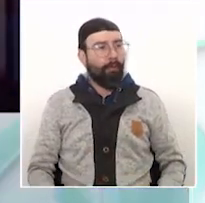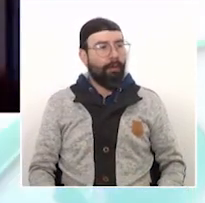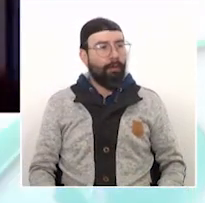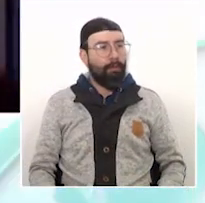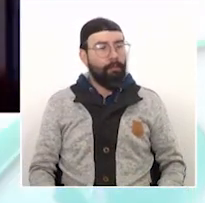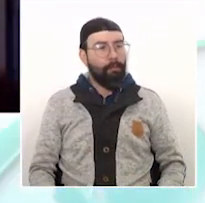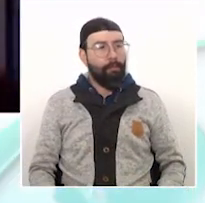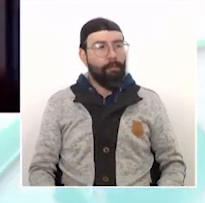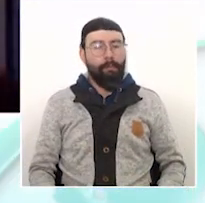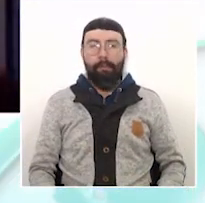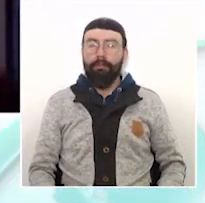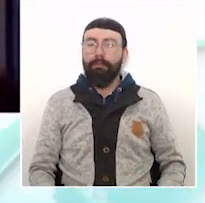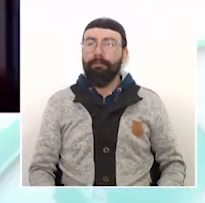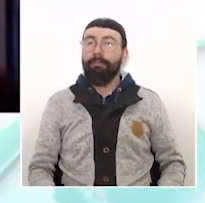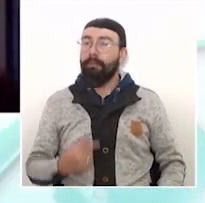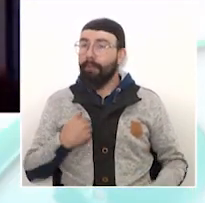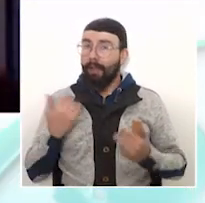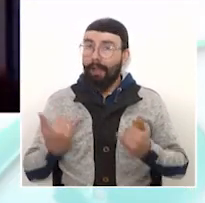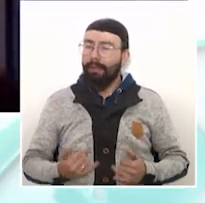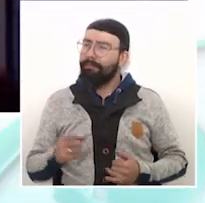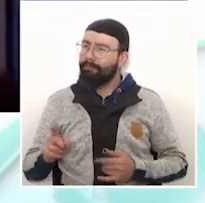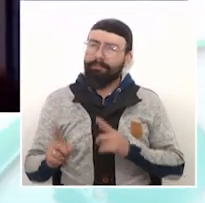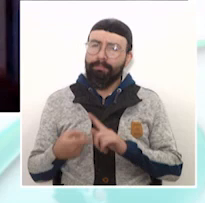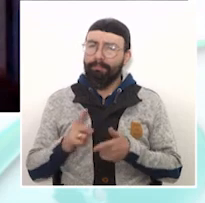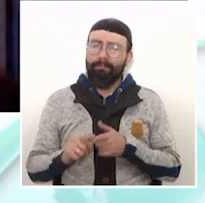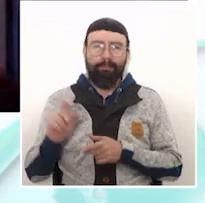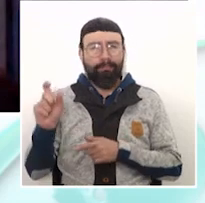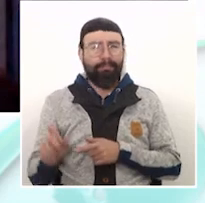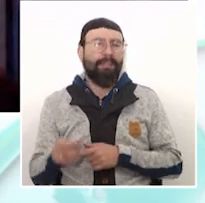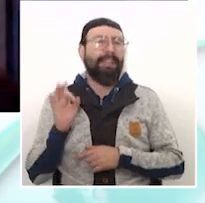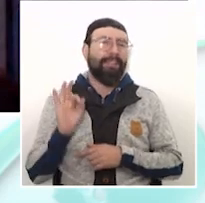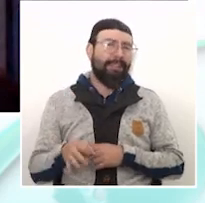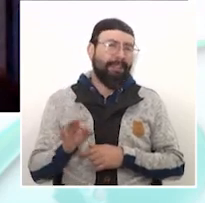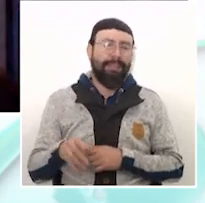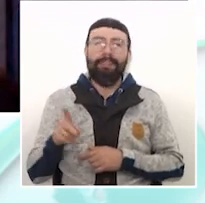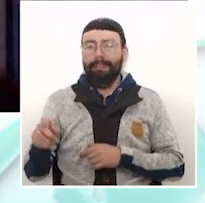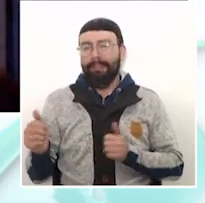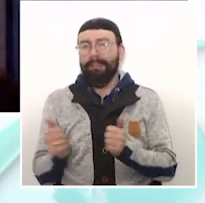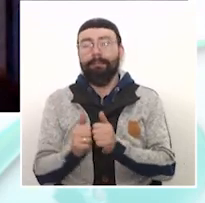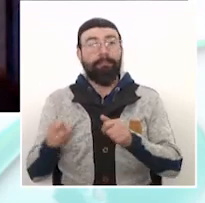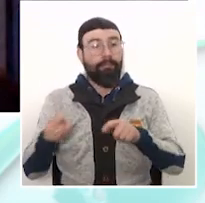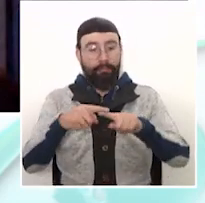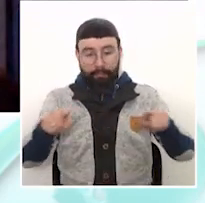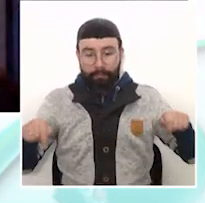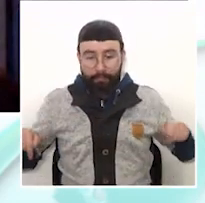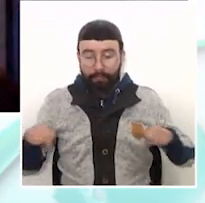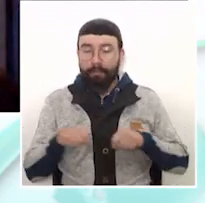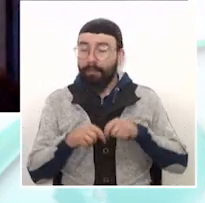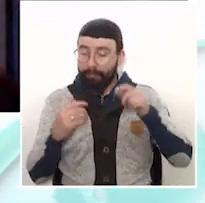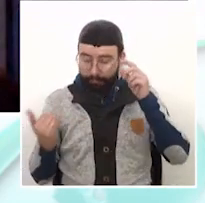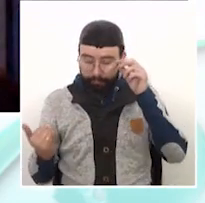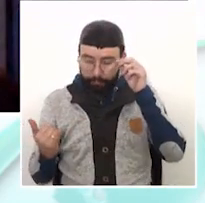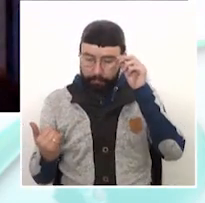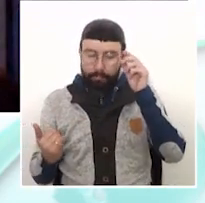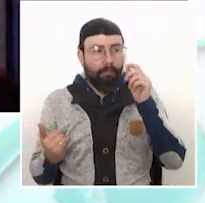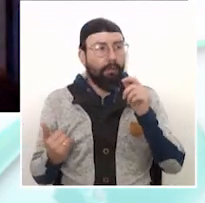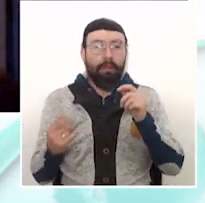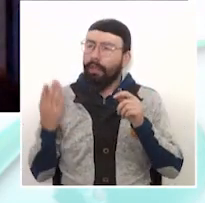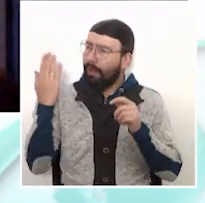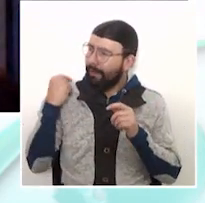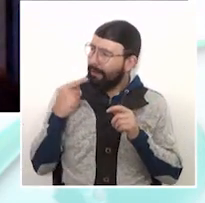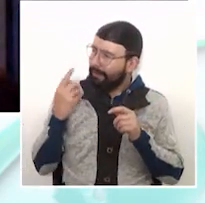Bueno, y estoy aquí, Gonzalo, con un compañero que siempre tenemos en nuestro set, porque ahorita que hablábamos de